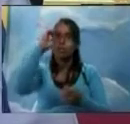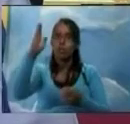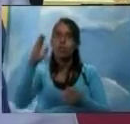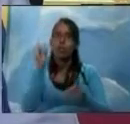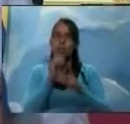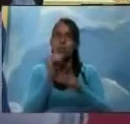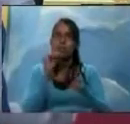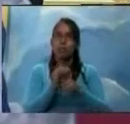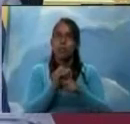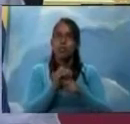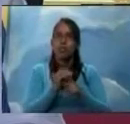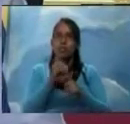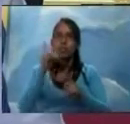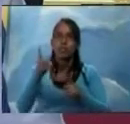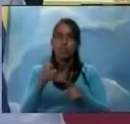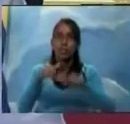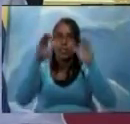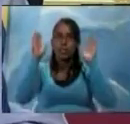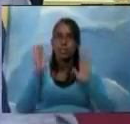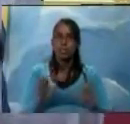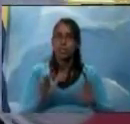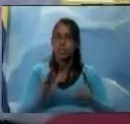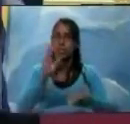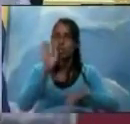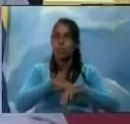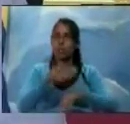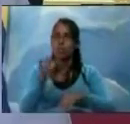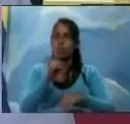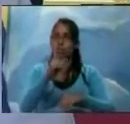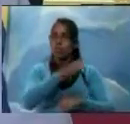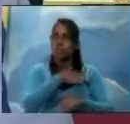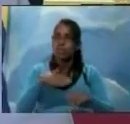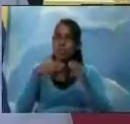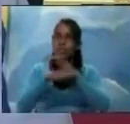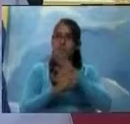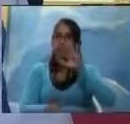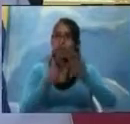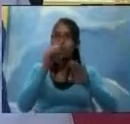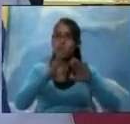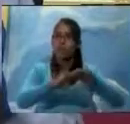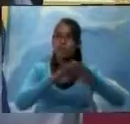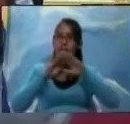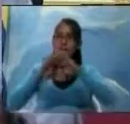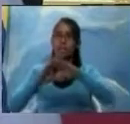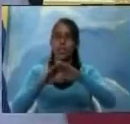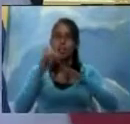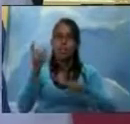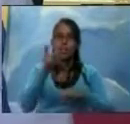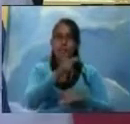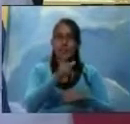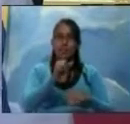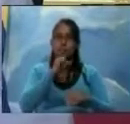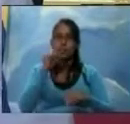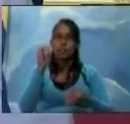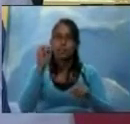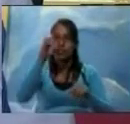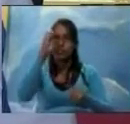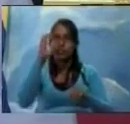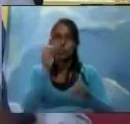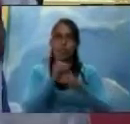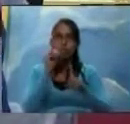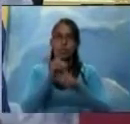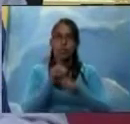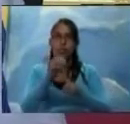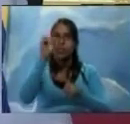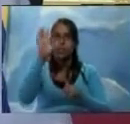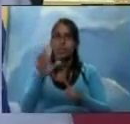como evangelista, se han detenido porque no han querido salir más en el ministerio. Las personas que Dios los ha llamado como pastores,